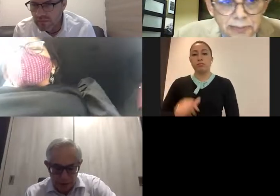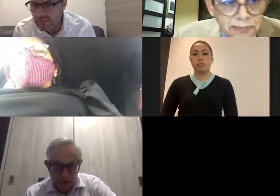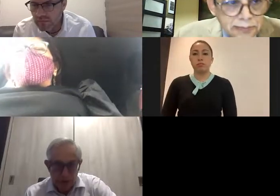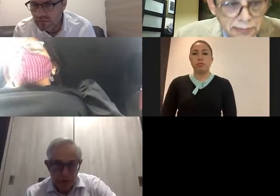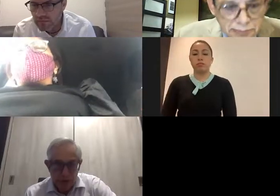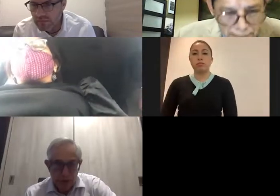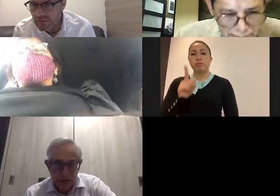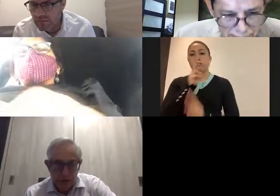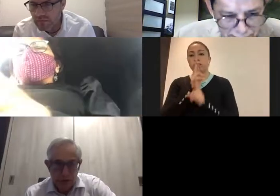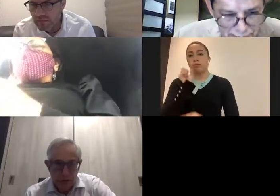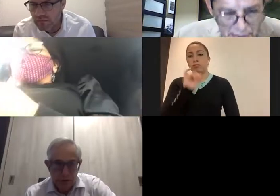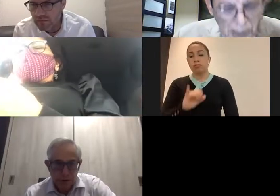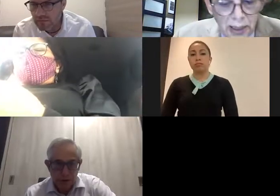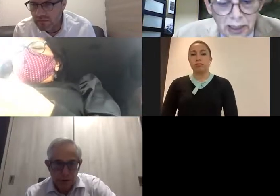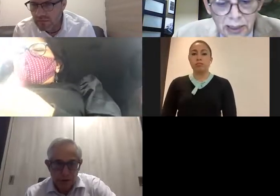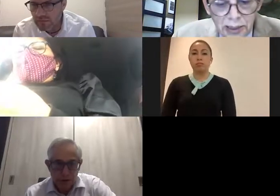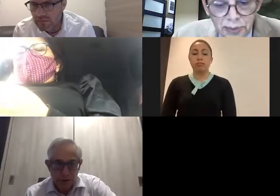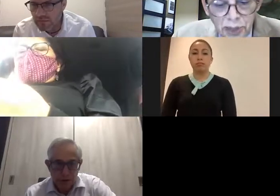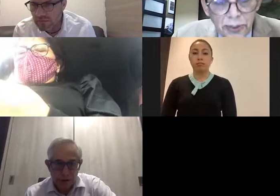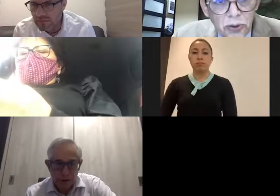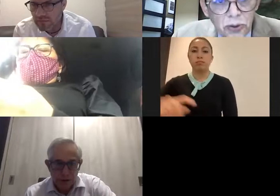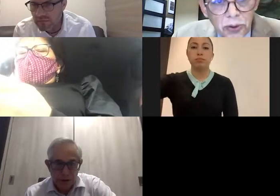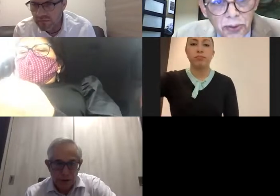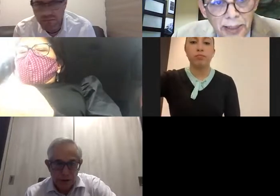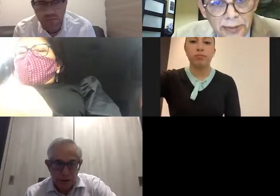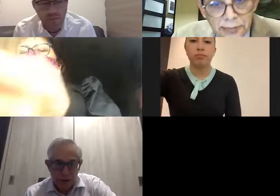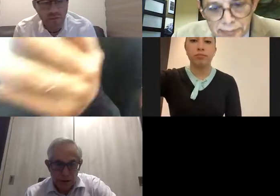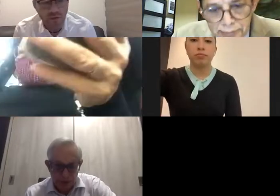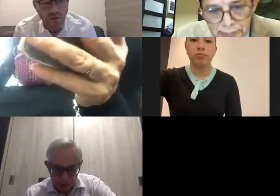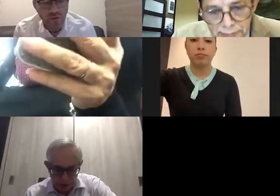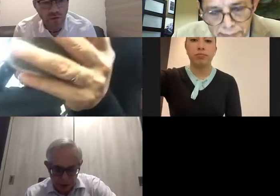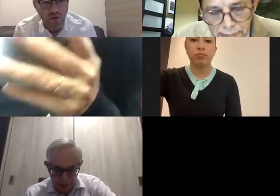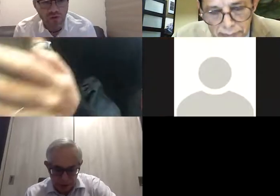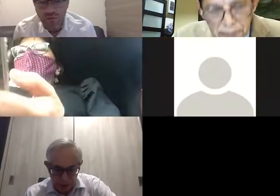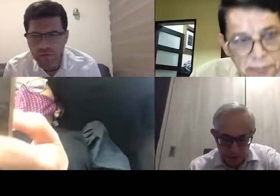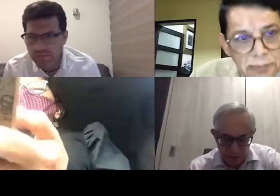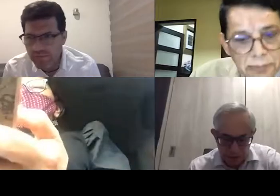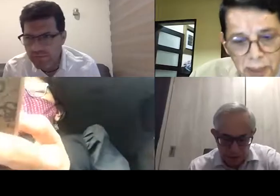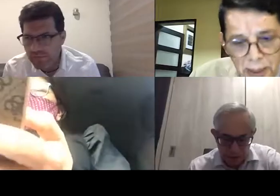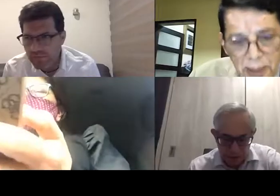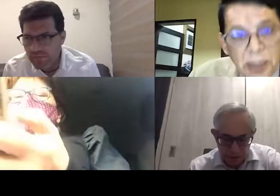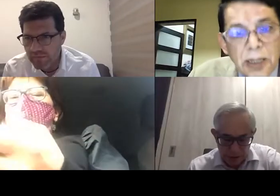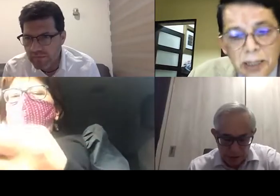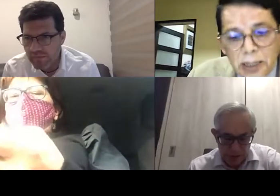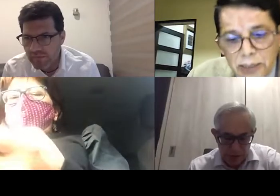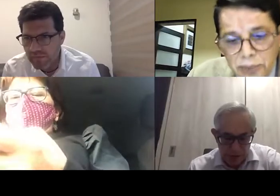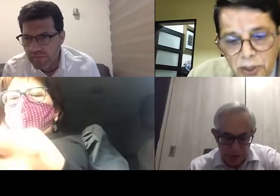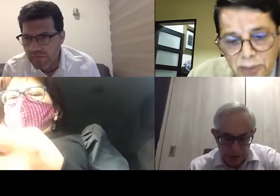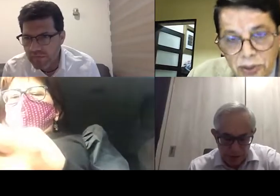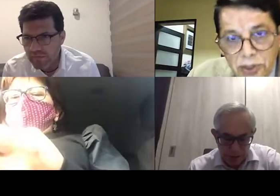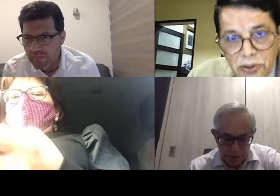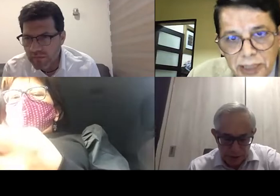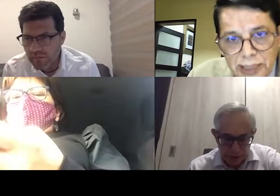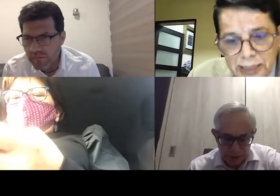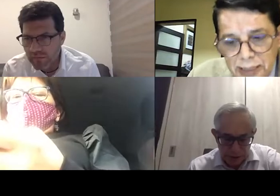Marta Ávila, a favor. Diputado Víctor Hugo Lobo Román. Víctor Hugo Lobo, a favor. Diputado